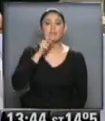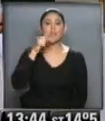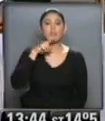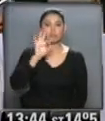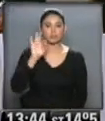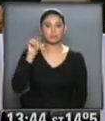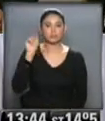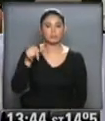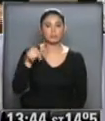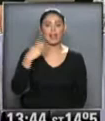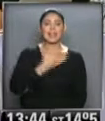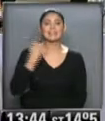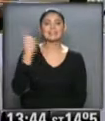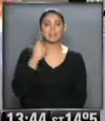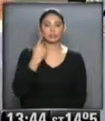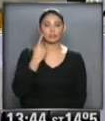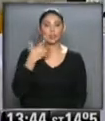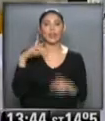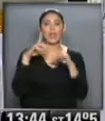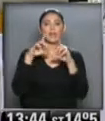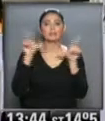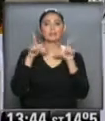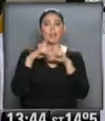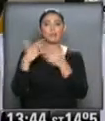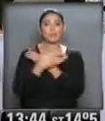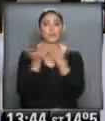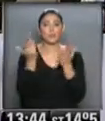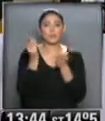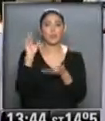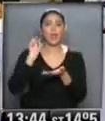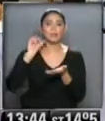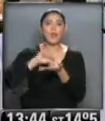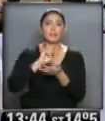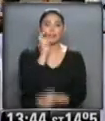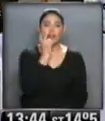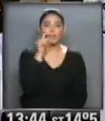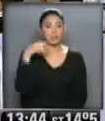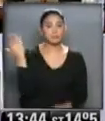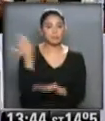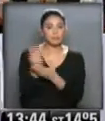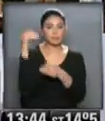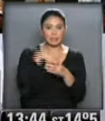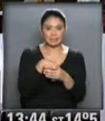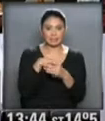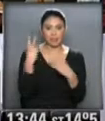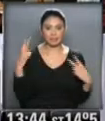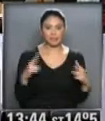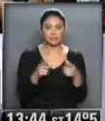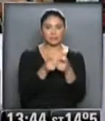es director de Bolivia TV, Canal 7 de Bolivia, la televisión pública boliviana, está participando de este encuentro y